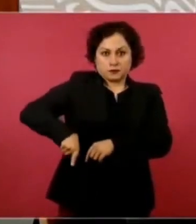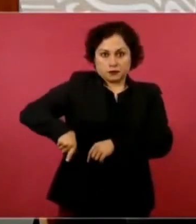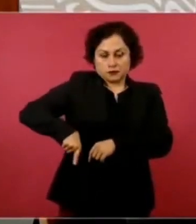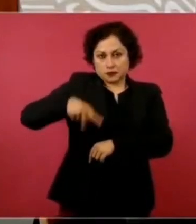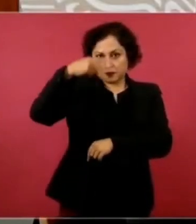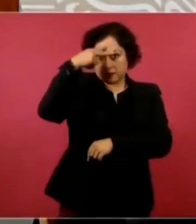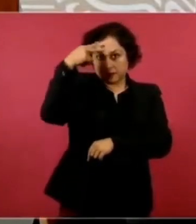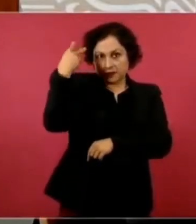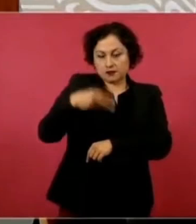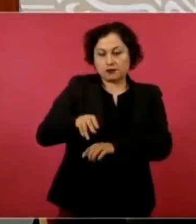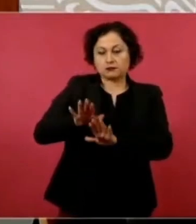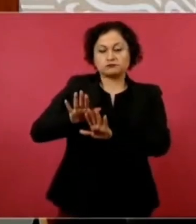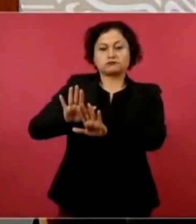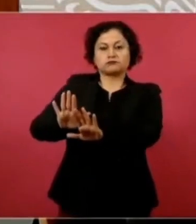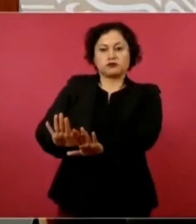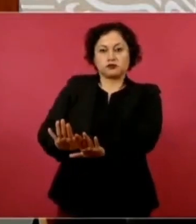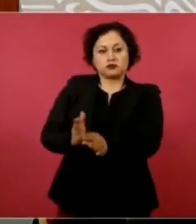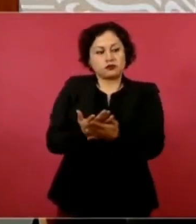juicio,